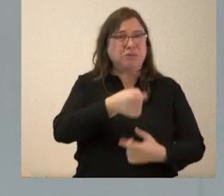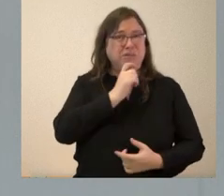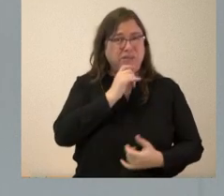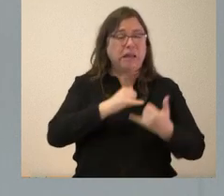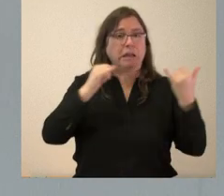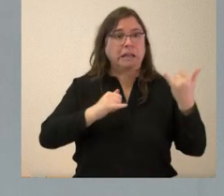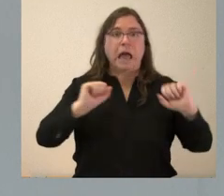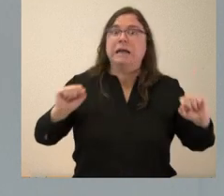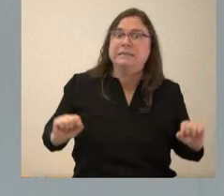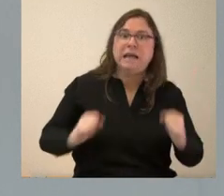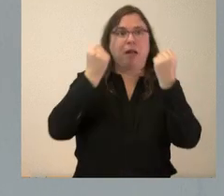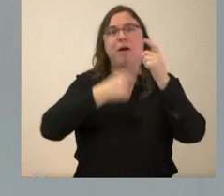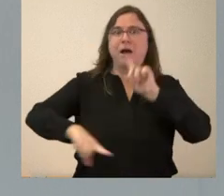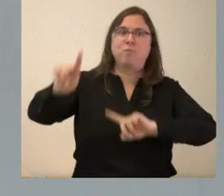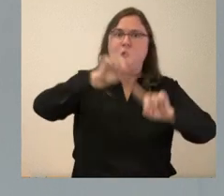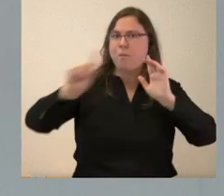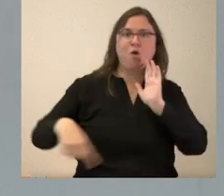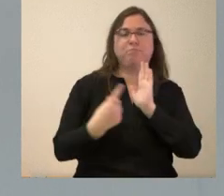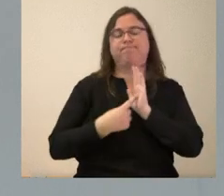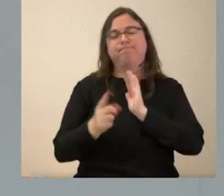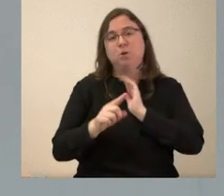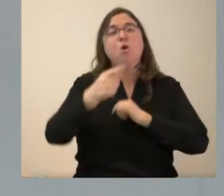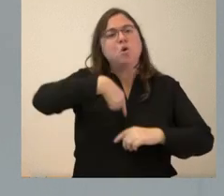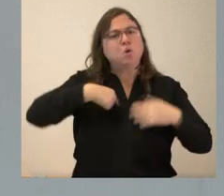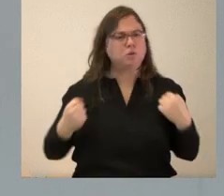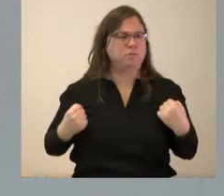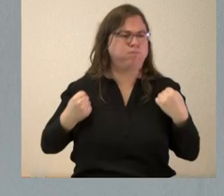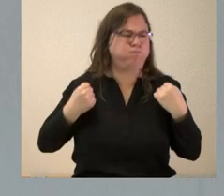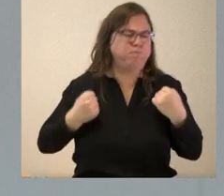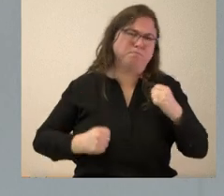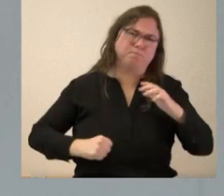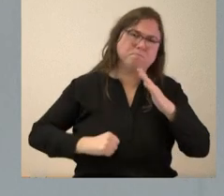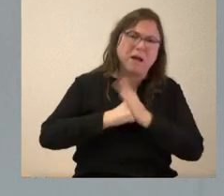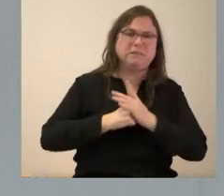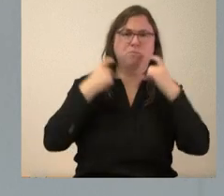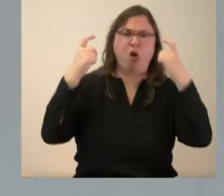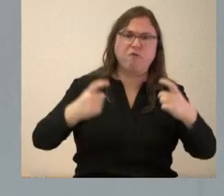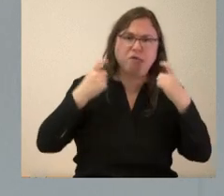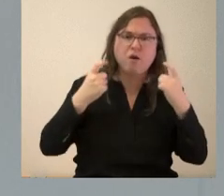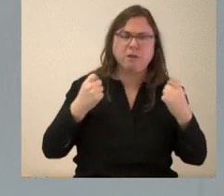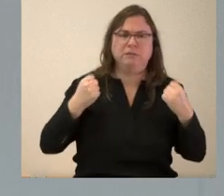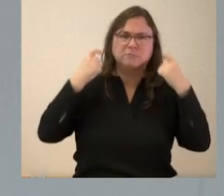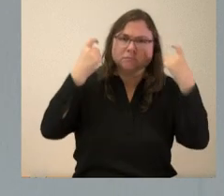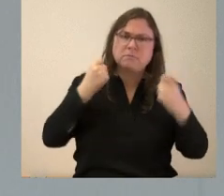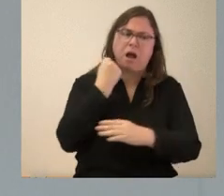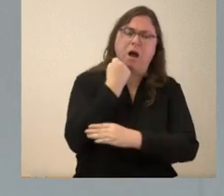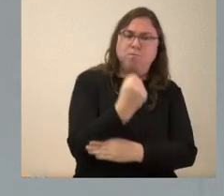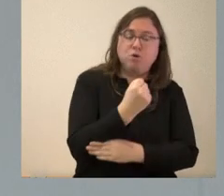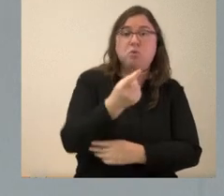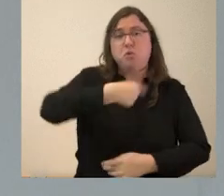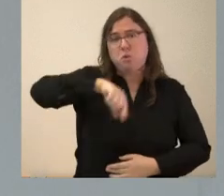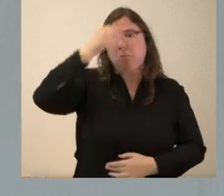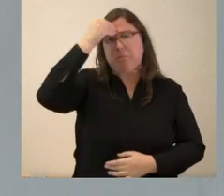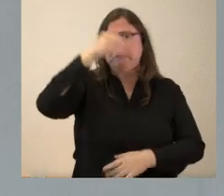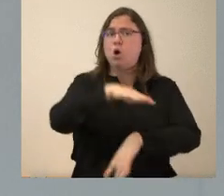a resolver todos los problemas pero Nosotros hemos dado lo mejor de nosotros mismos hemos hecho un importante esfuerzo creemos que hemos sido y no somos